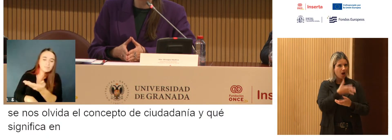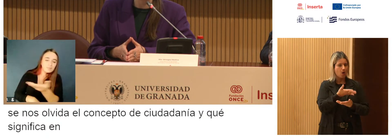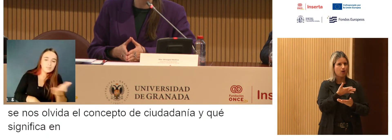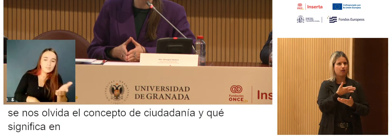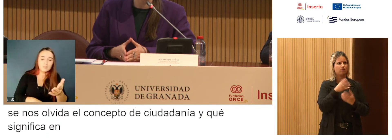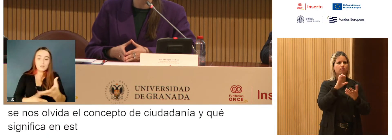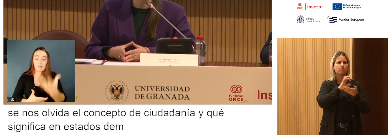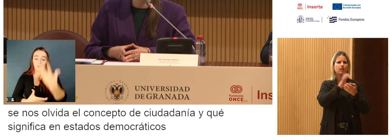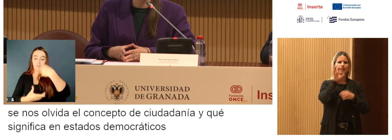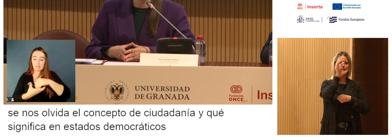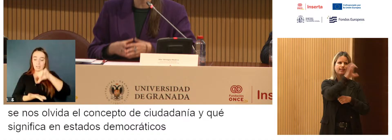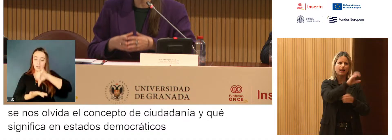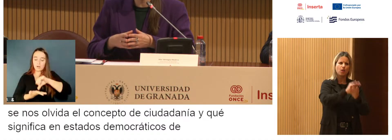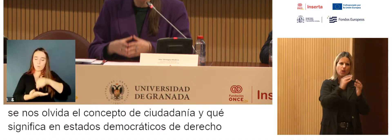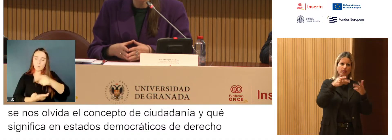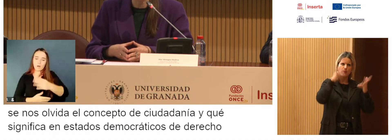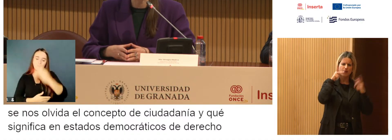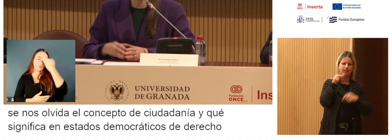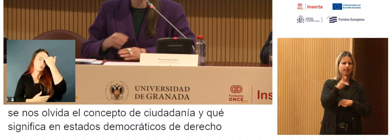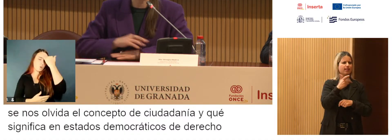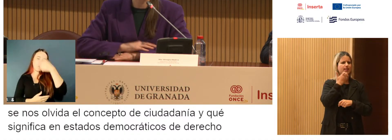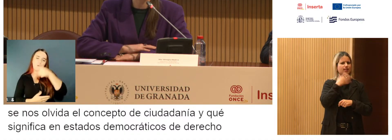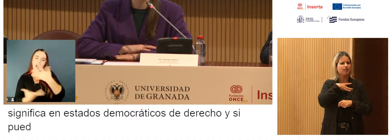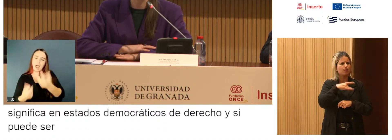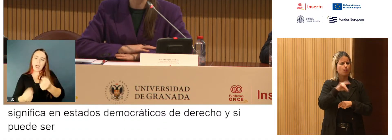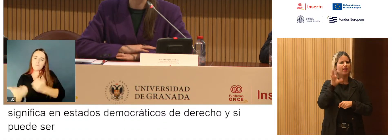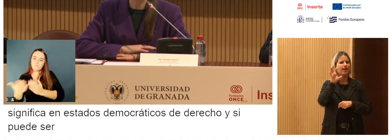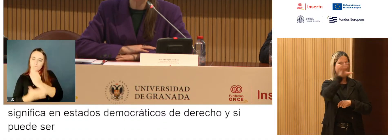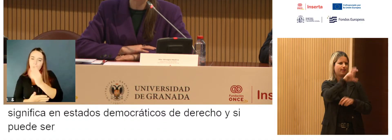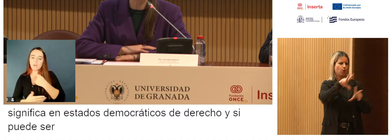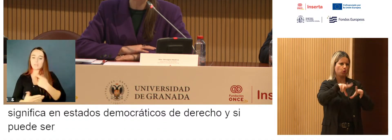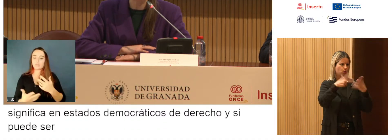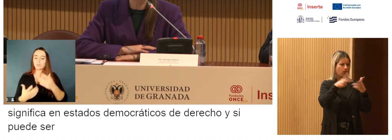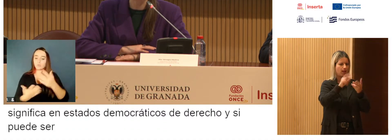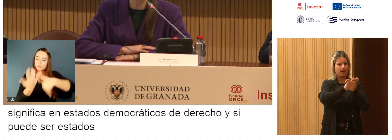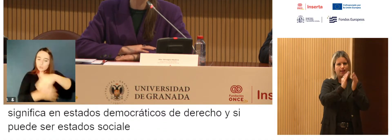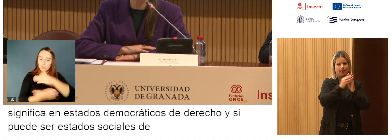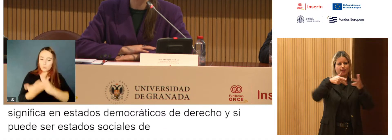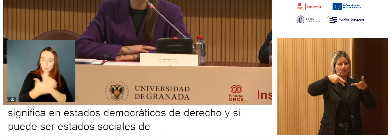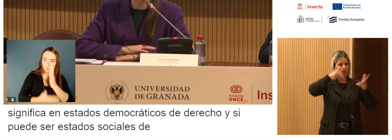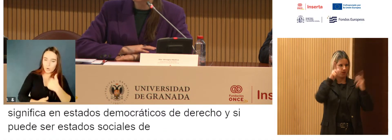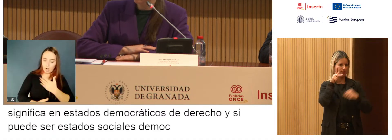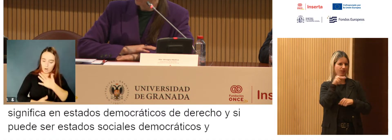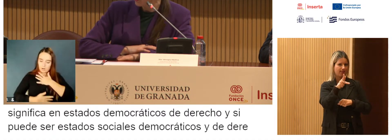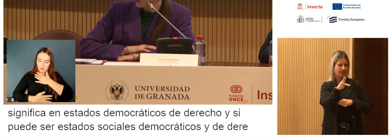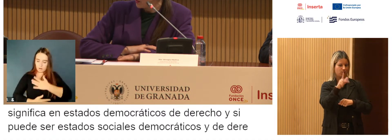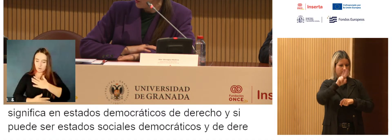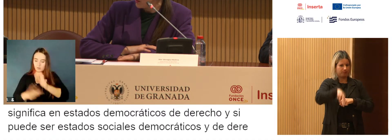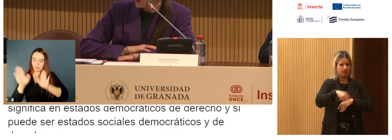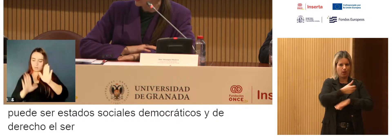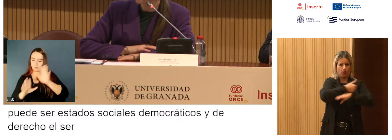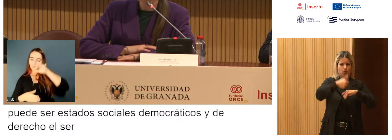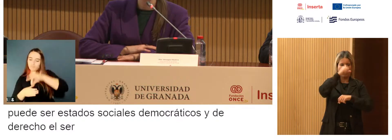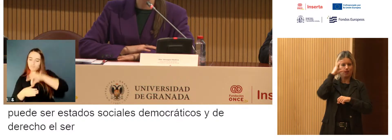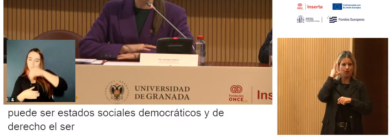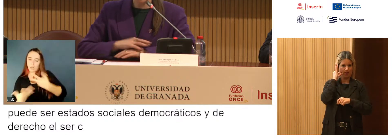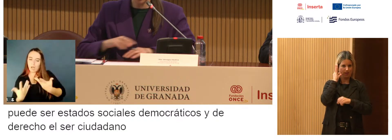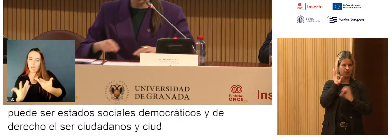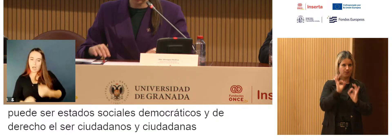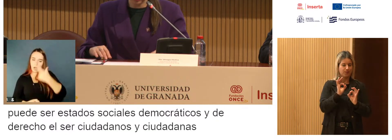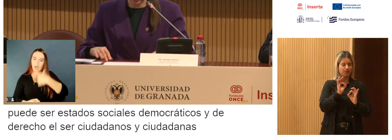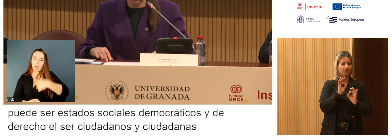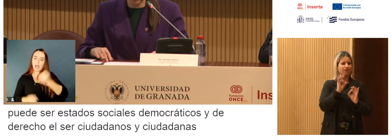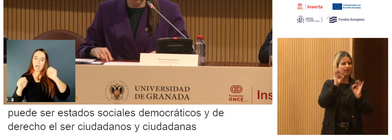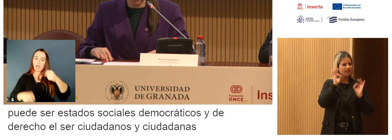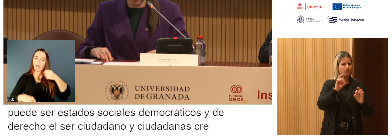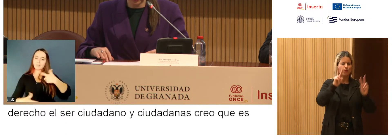democráticos de derecho, y si puede ser estados sociales, democráticos y de derecho, el ser ciudadano y ciudadana. Creo que eso es